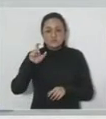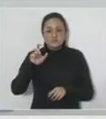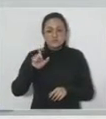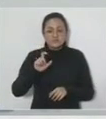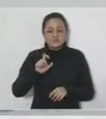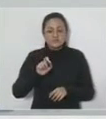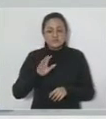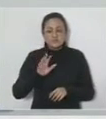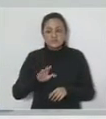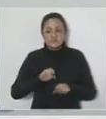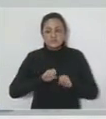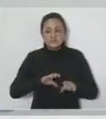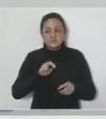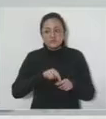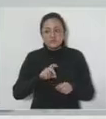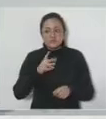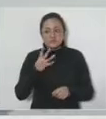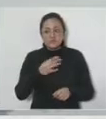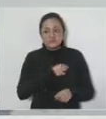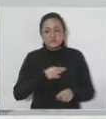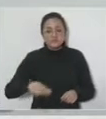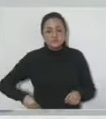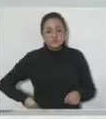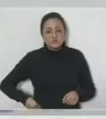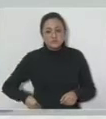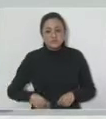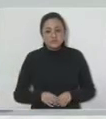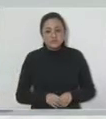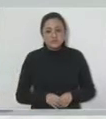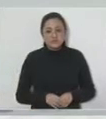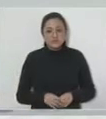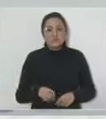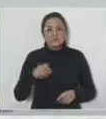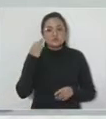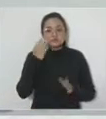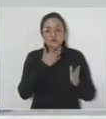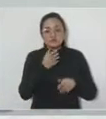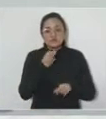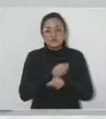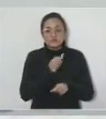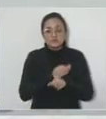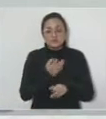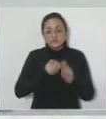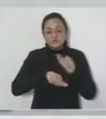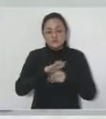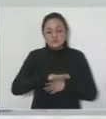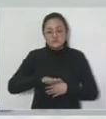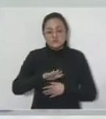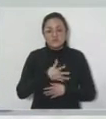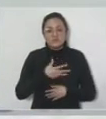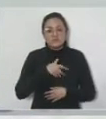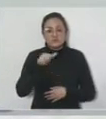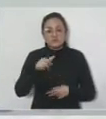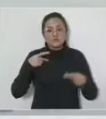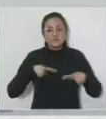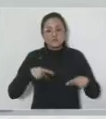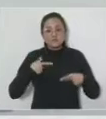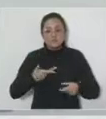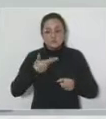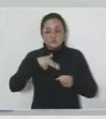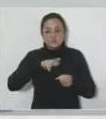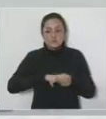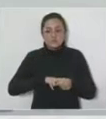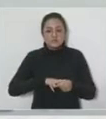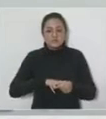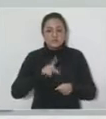728 distribuidos en 34 municipios. En lo que respecta a la hospitalización en todo el sector, 16 pacientes